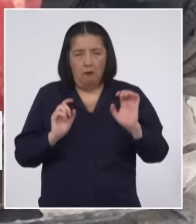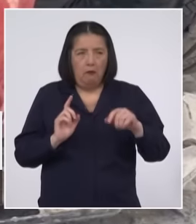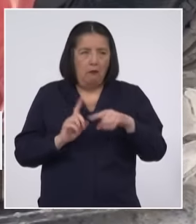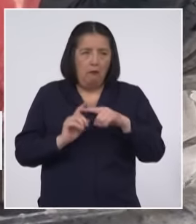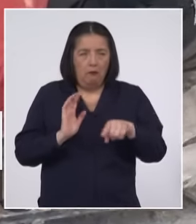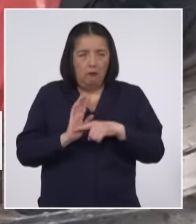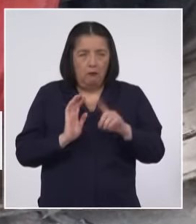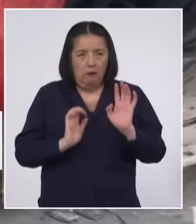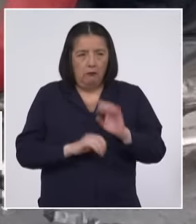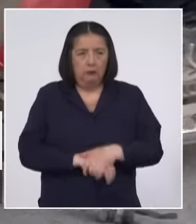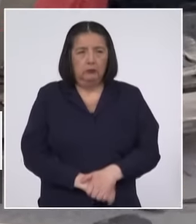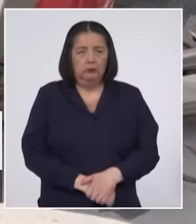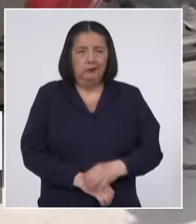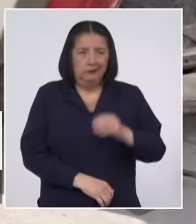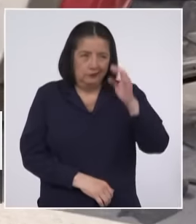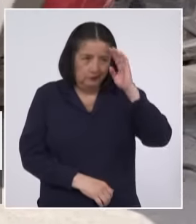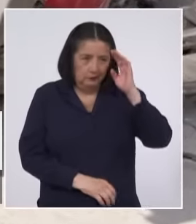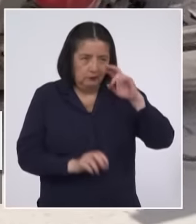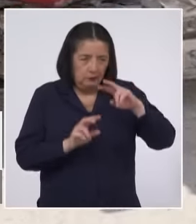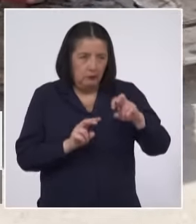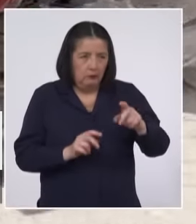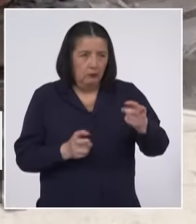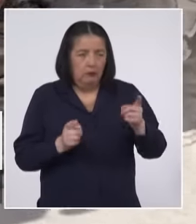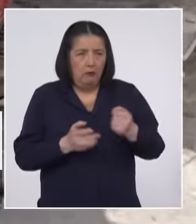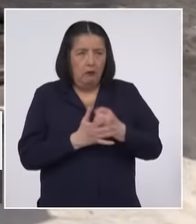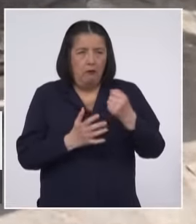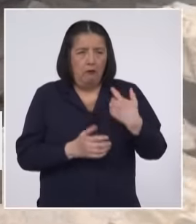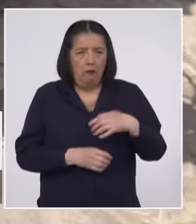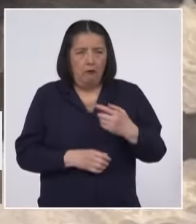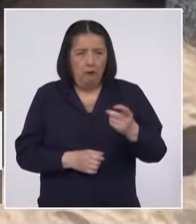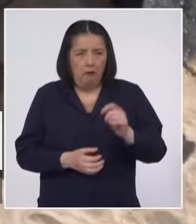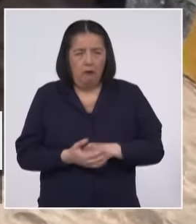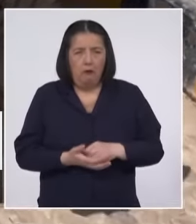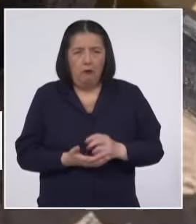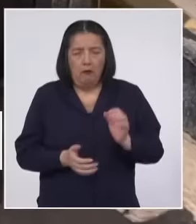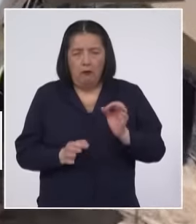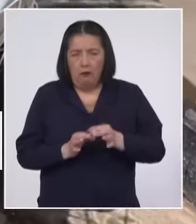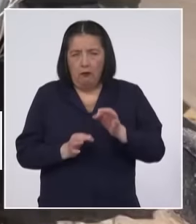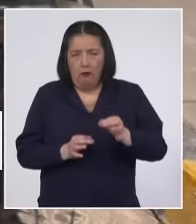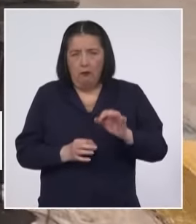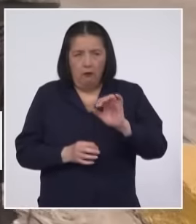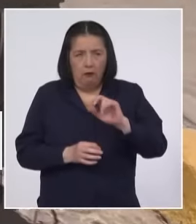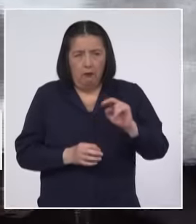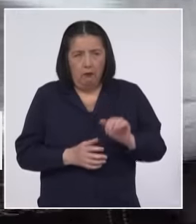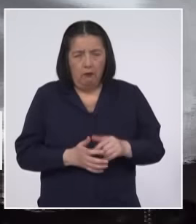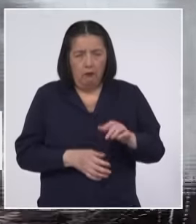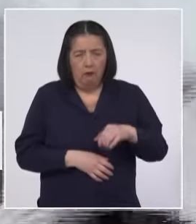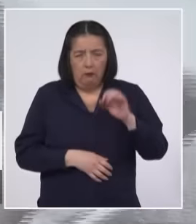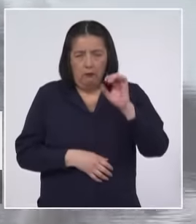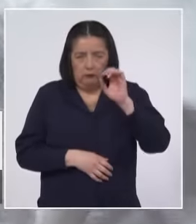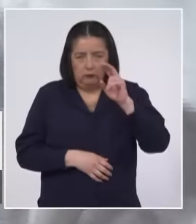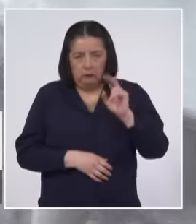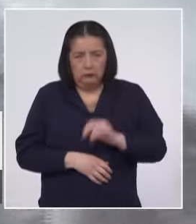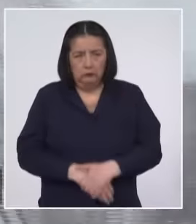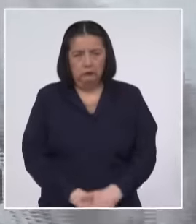negativas. La policía, por su parte, investiga el accidente en medio del dolor y luto de la provincia de Anta, en Cusco.